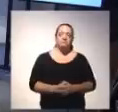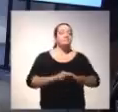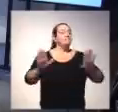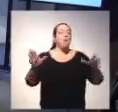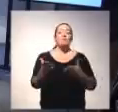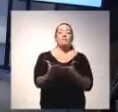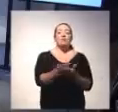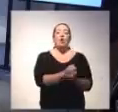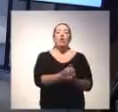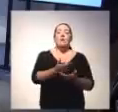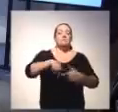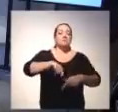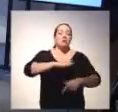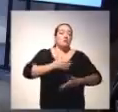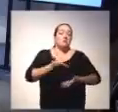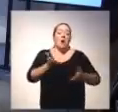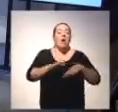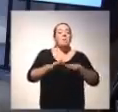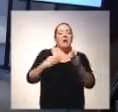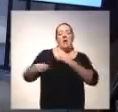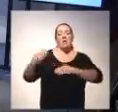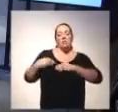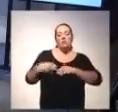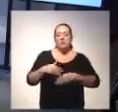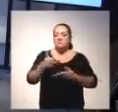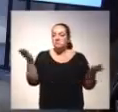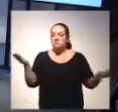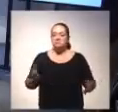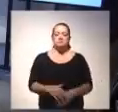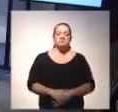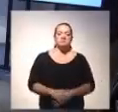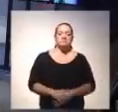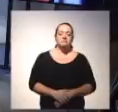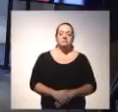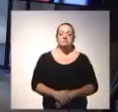Esto es todo. Quedamos a su entera disposición para las preguntas que entiendan oportunas.